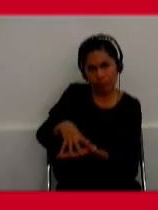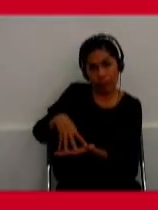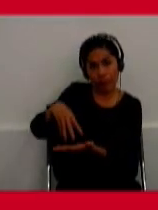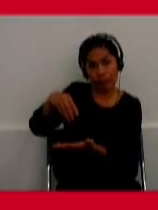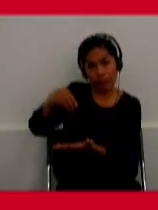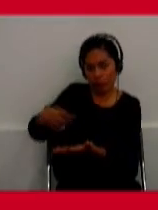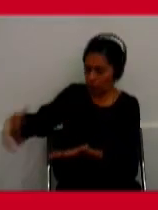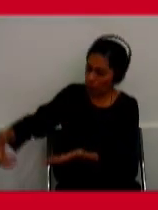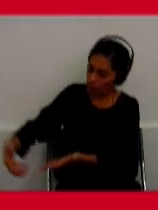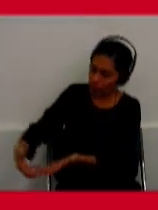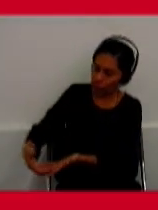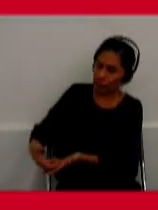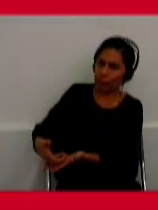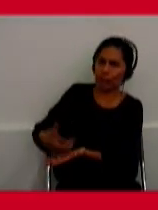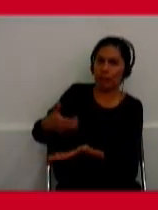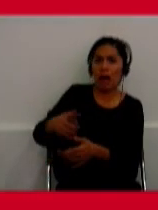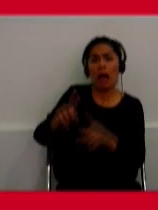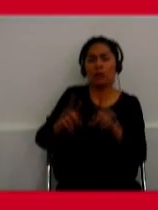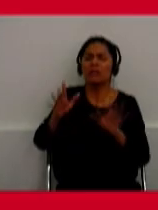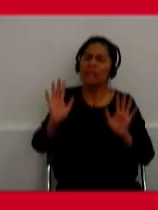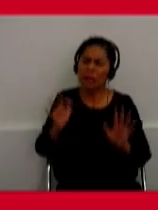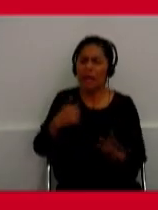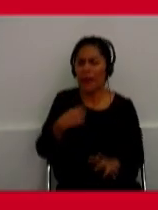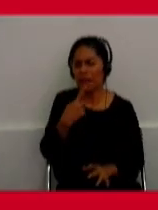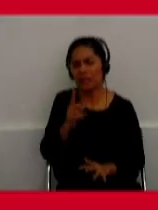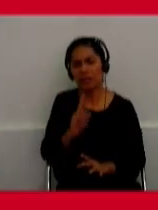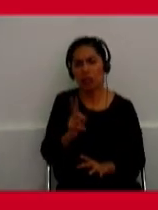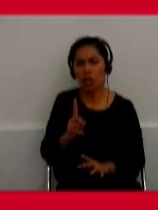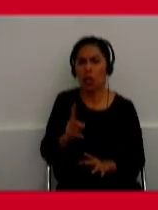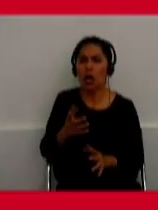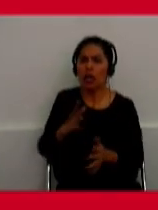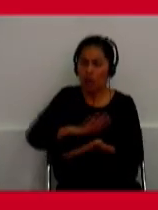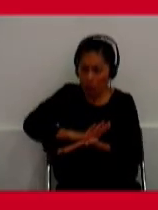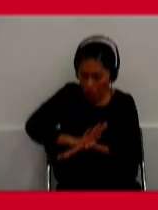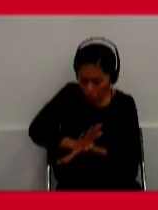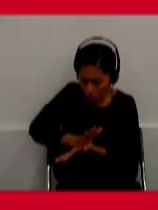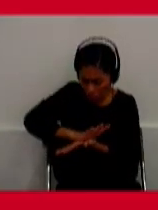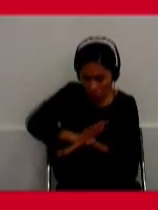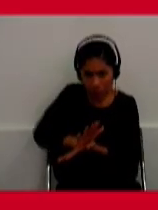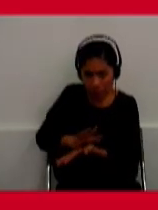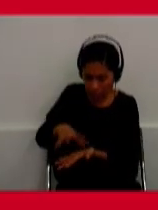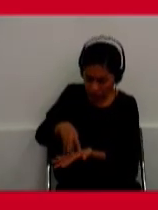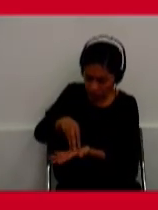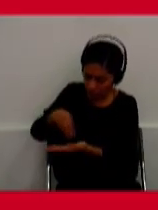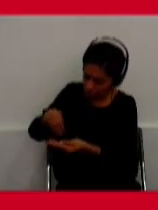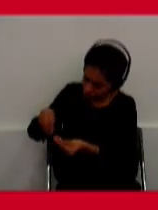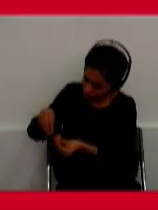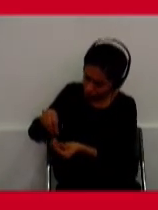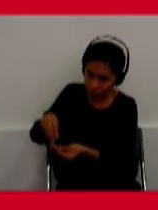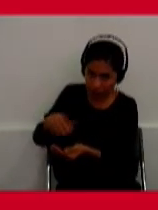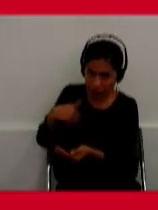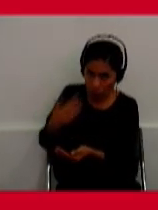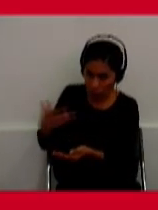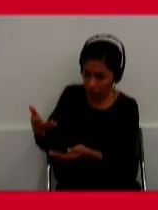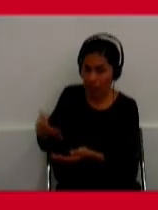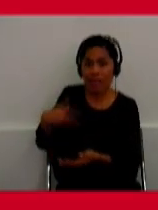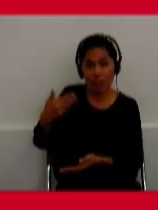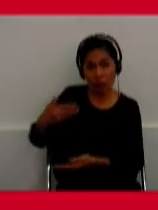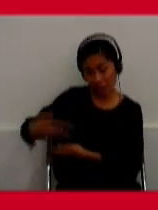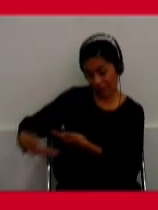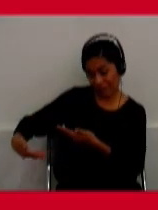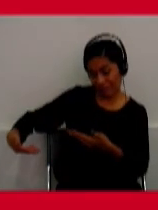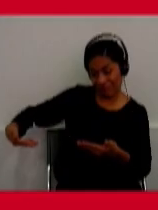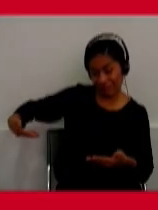es. De repente alguien quiere espesar demasiado, pero te das cuenta que no consigue ser transportable, entonces tienes que buscar un punto intermedio en el